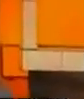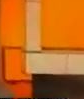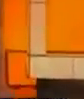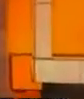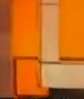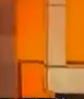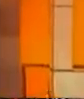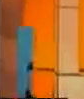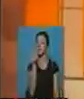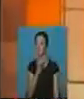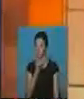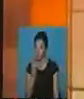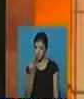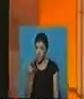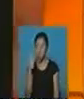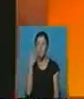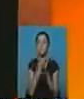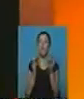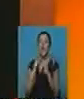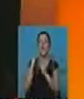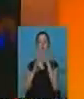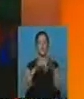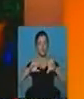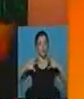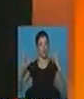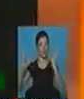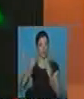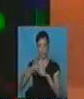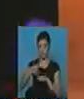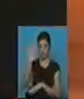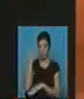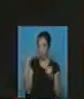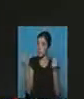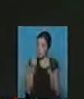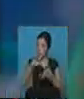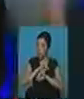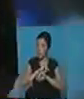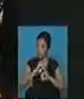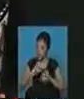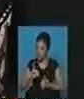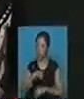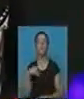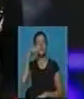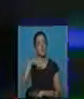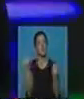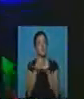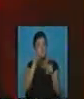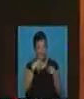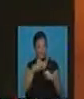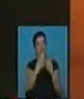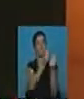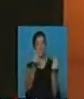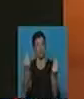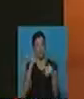Como todos los sábados vamos a tratar de dar cuenta de qué pasó en el mundo esta semana. Pasó mucho. Somos varios para contarles qué pasó, para tratar